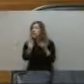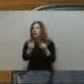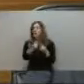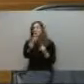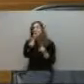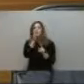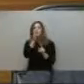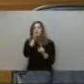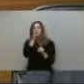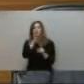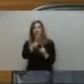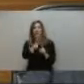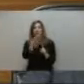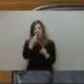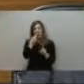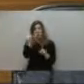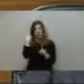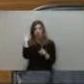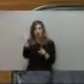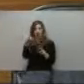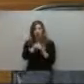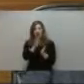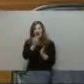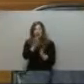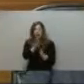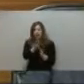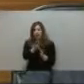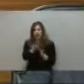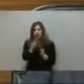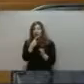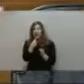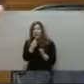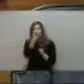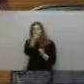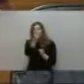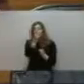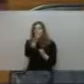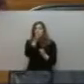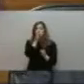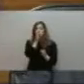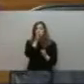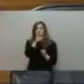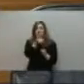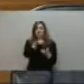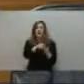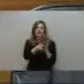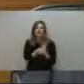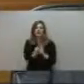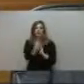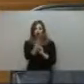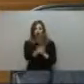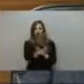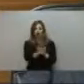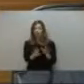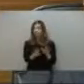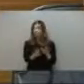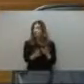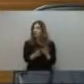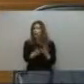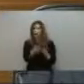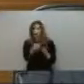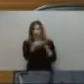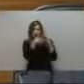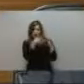año 2015, ni más ni menos que 2 promesas y 2 planes, ambos en los que no creen